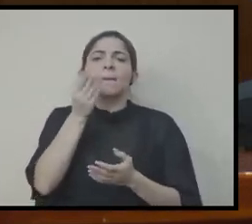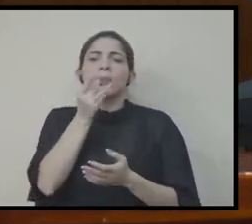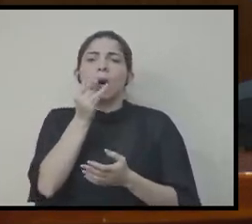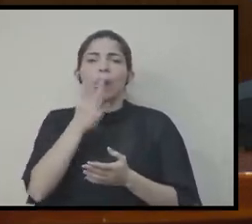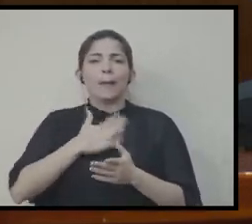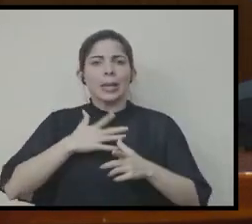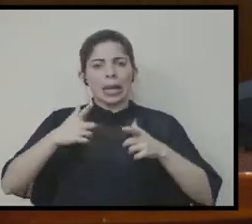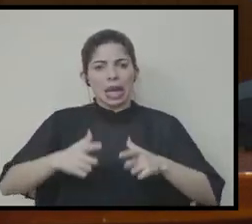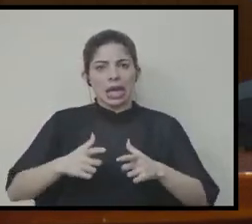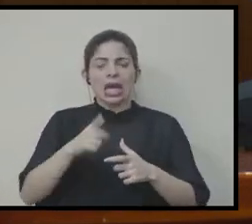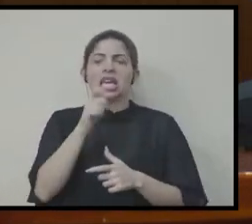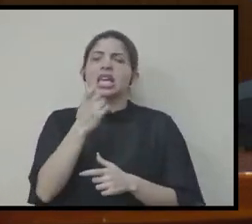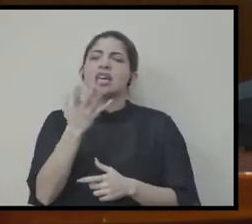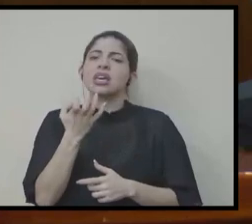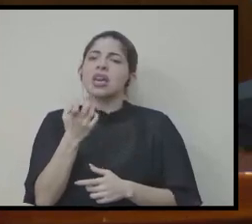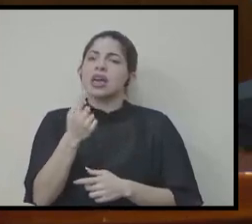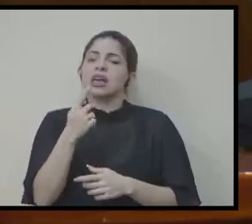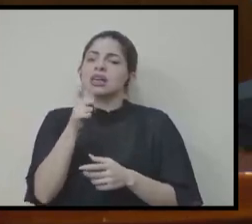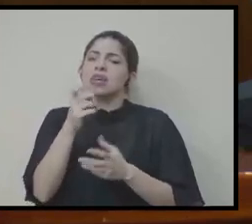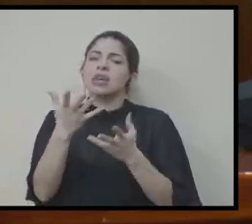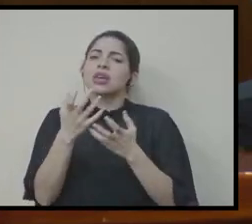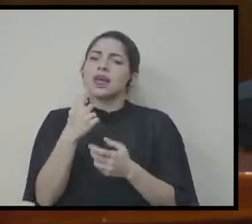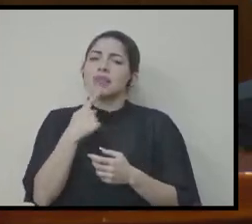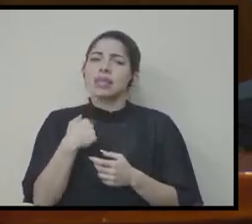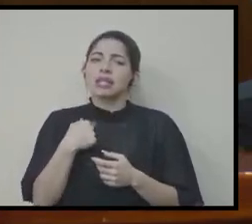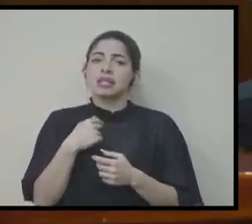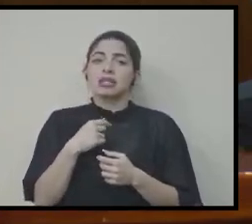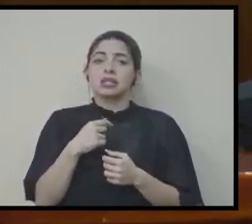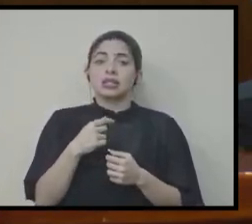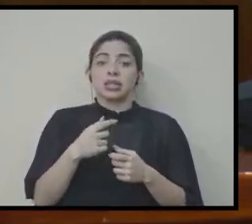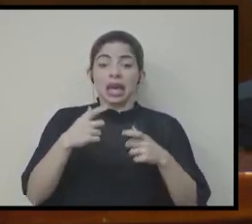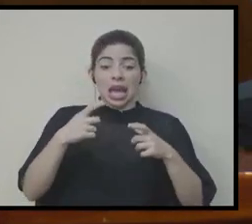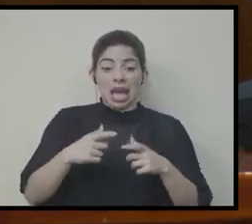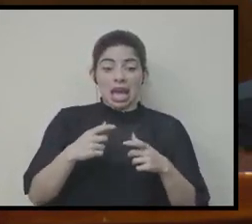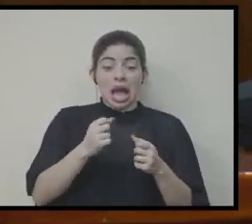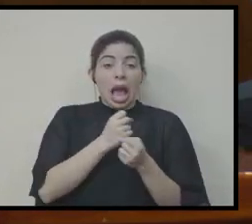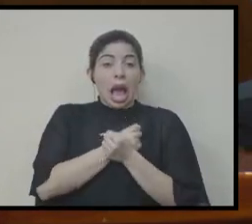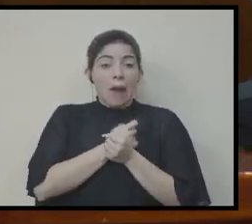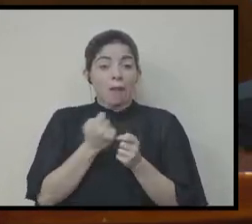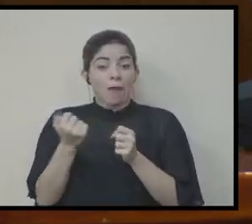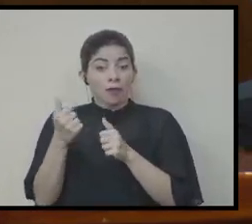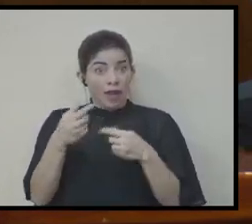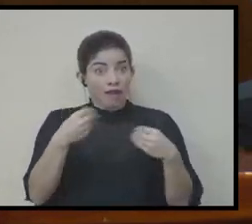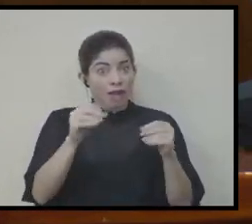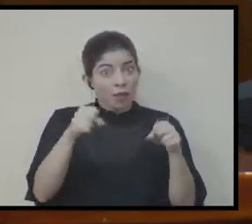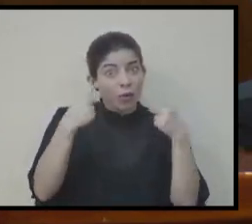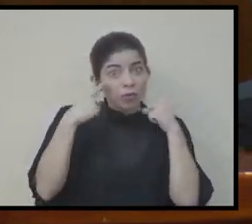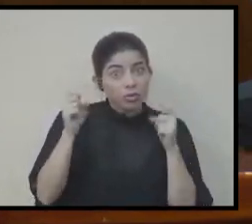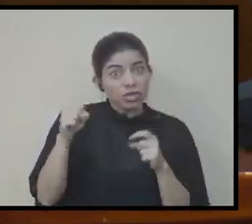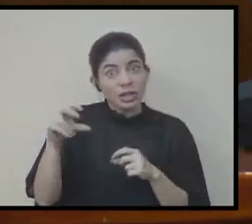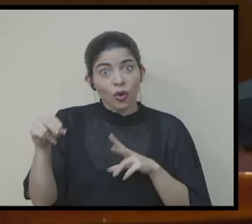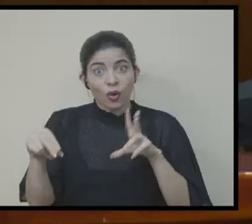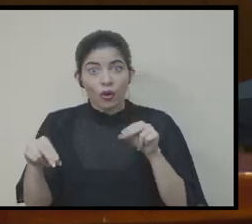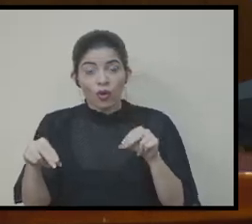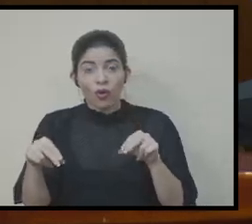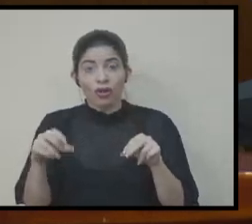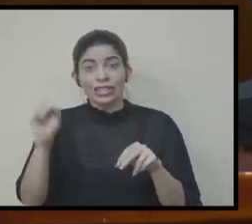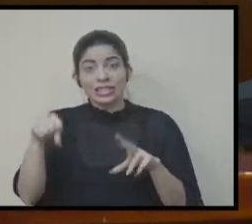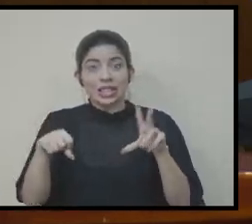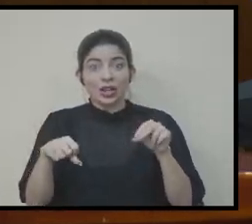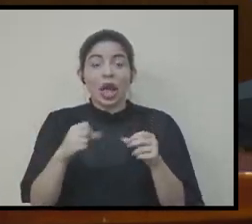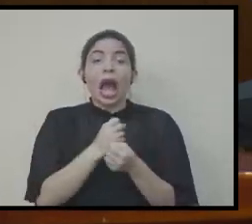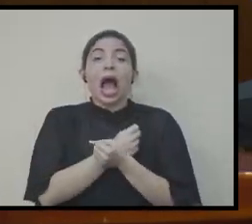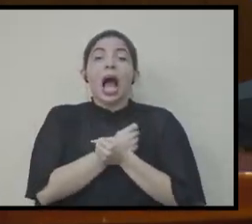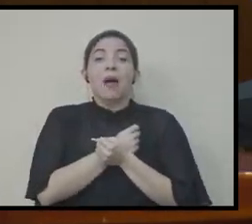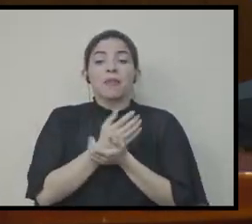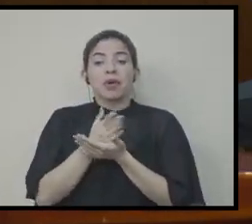¿Quién quiere decirme que es un producto? Quítale el amor, ¿se va a vender o no se vende? ¿Verdad? Eso es un poco el tema. Quítale el